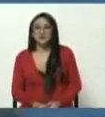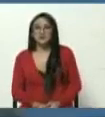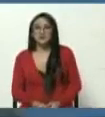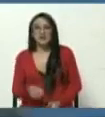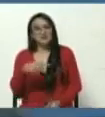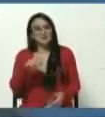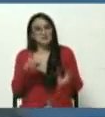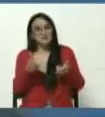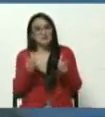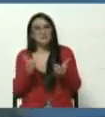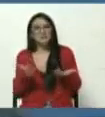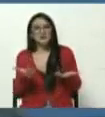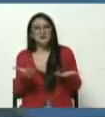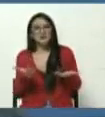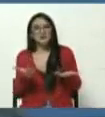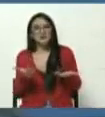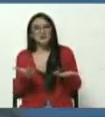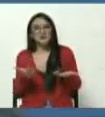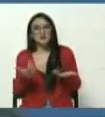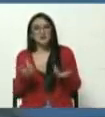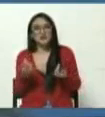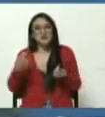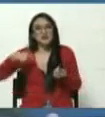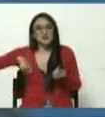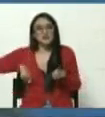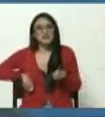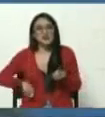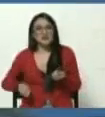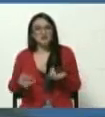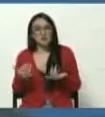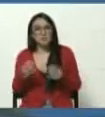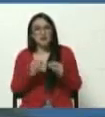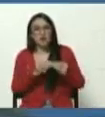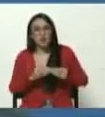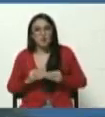nos va a permitir tener también el monto de la inversión necesaria para